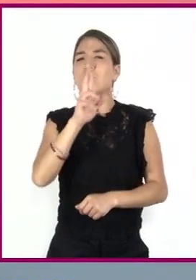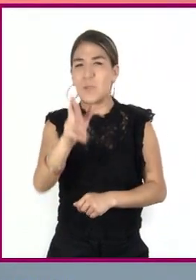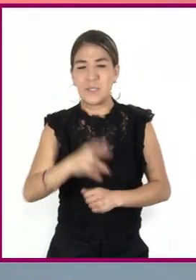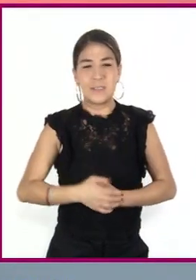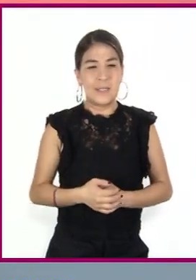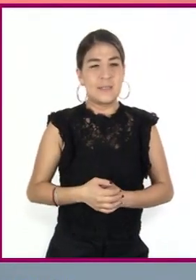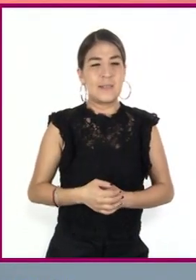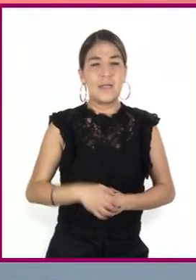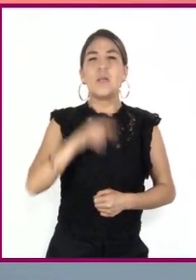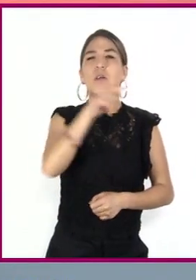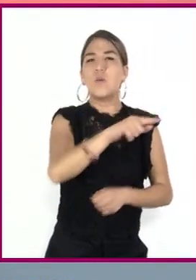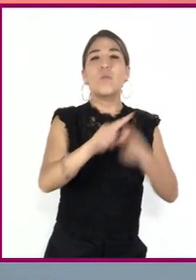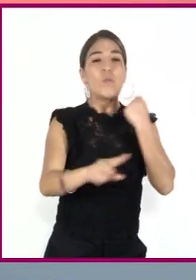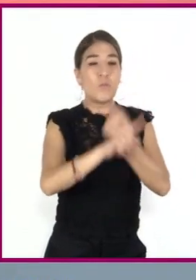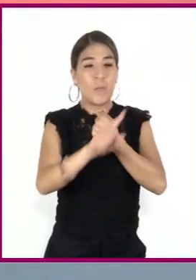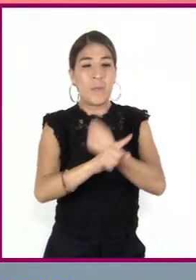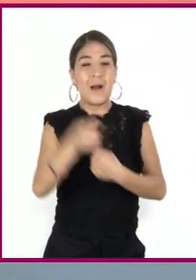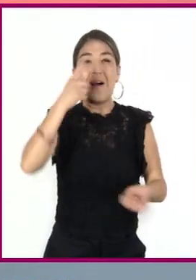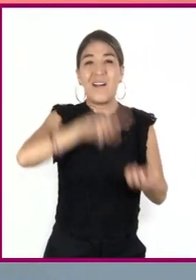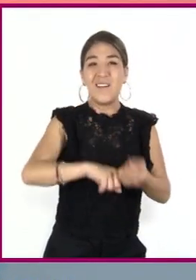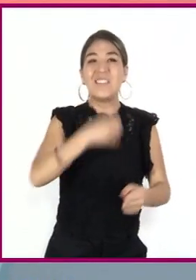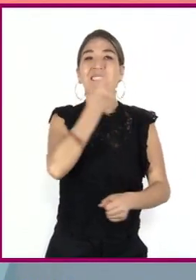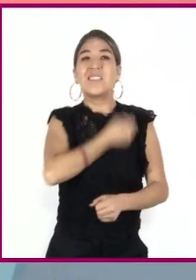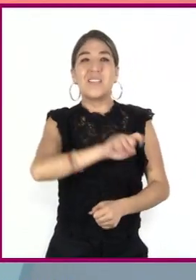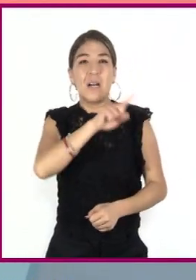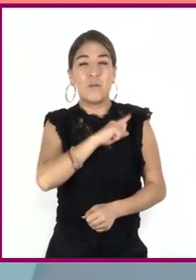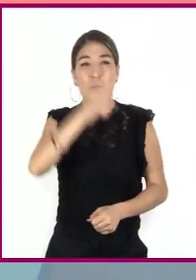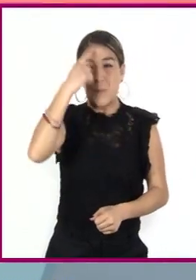la salud de las personas que lo consumieran?